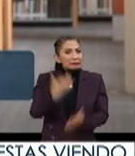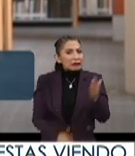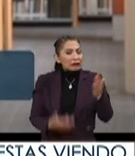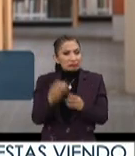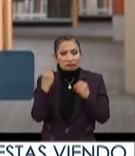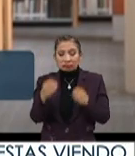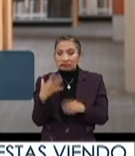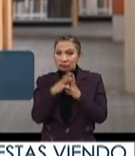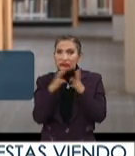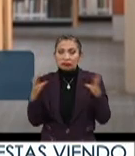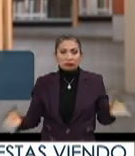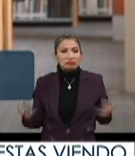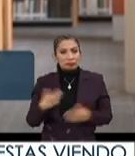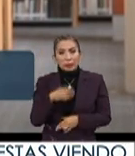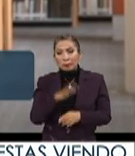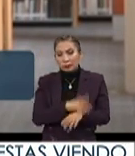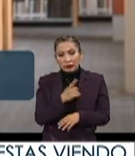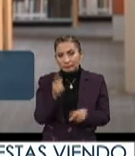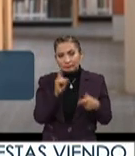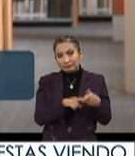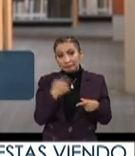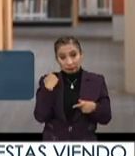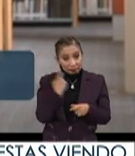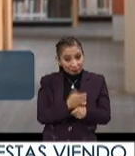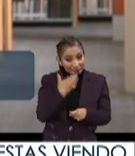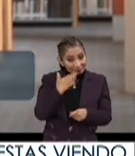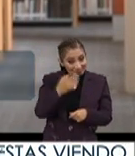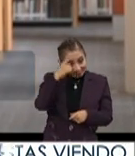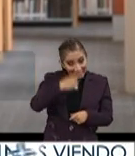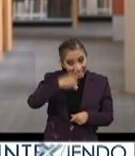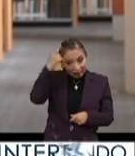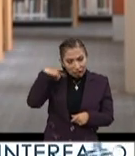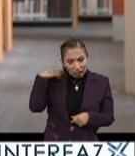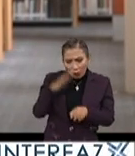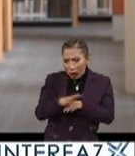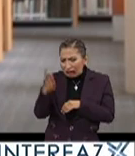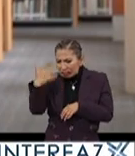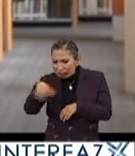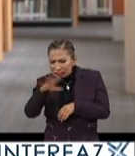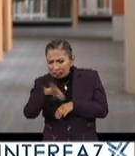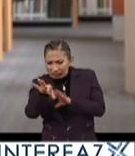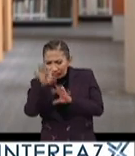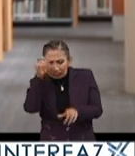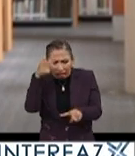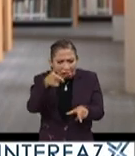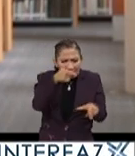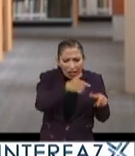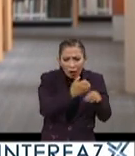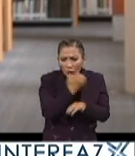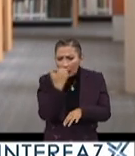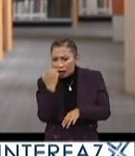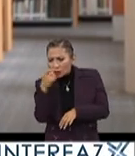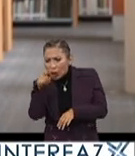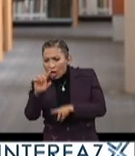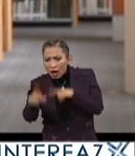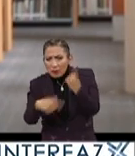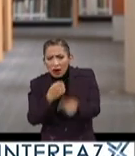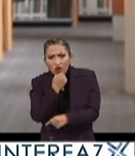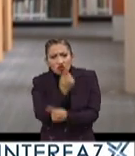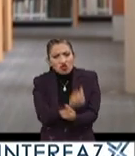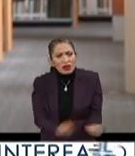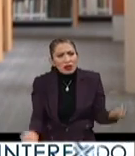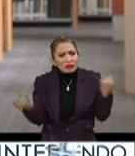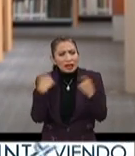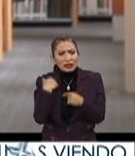Primero, porque no ha sido del todo fácil identificar a qué escuelas van los